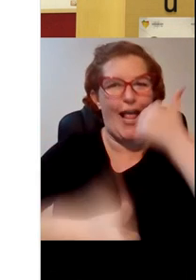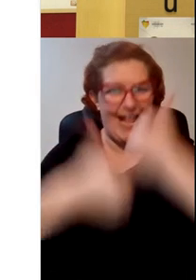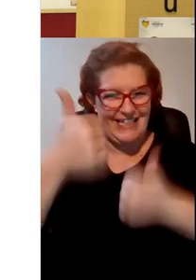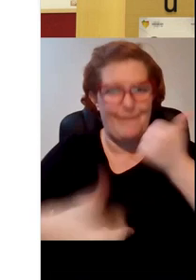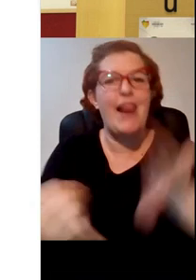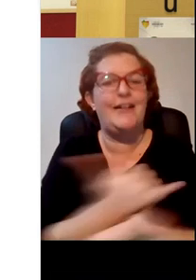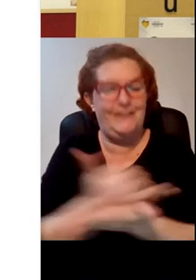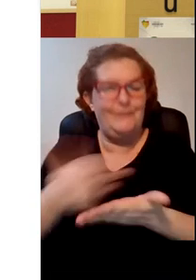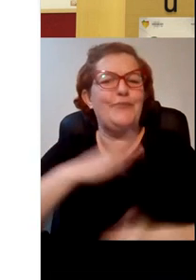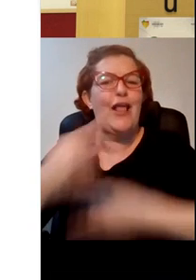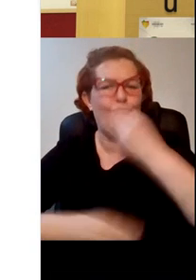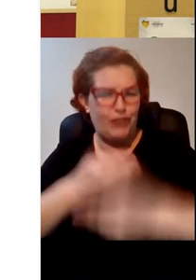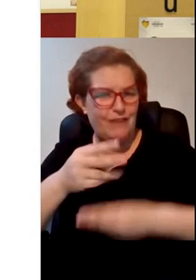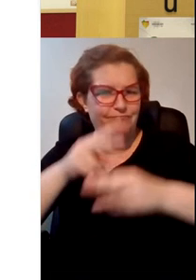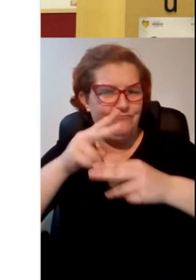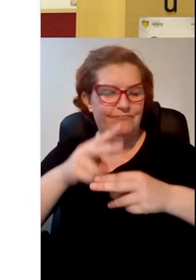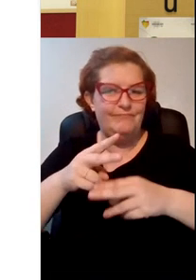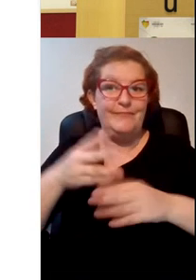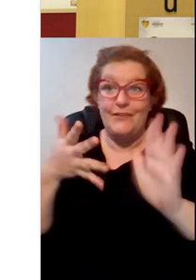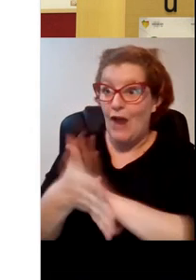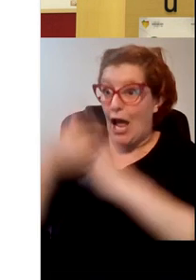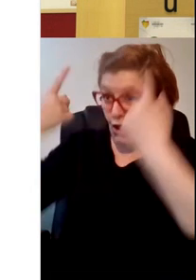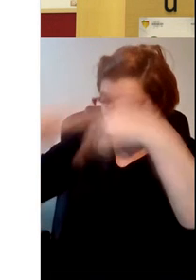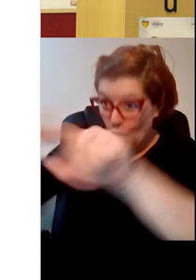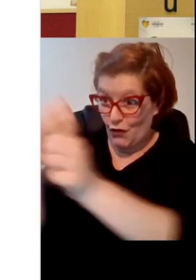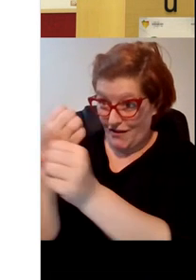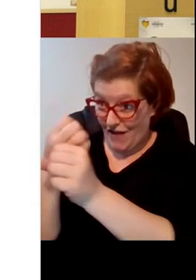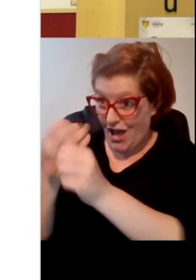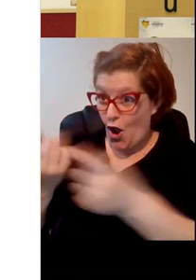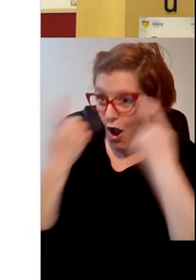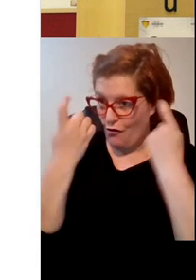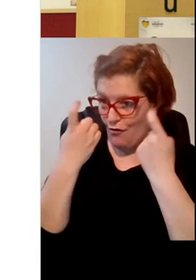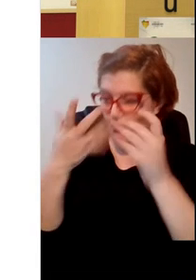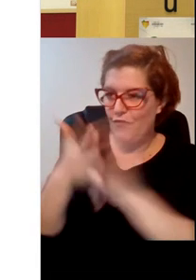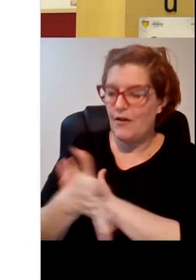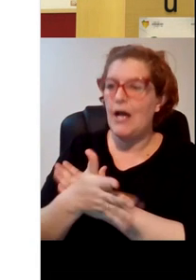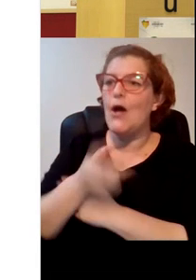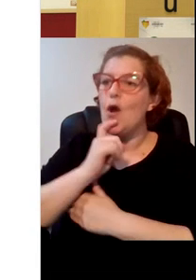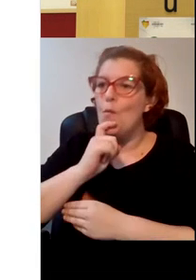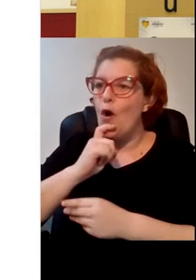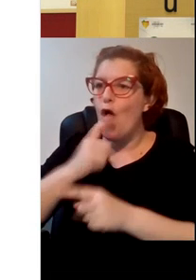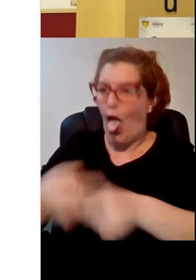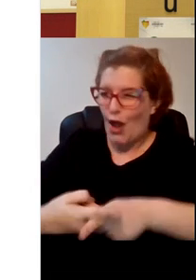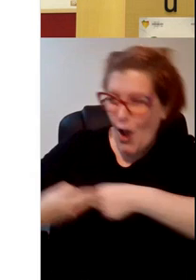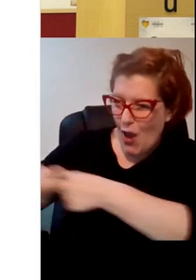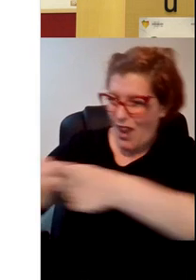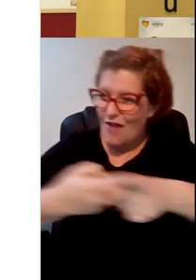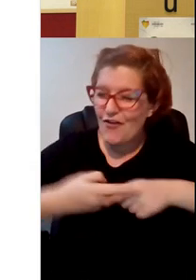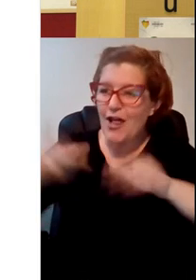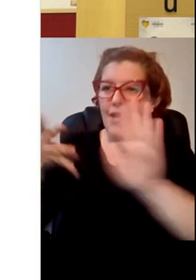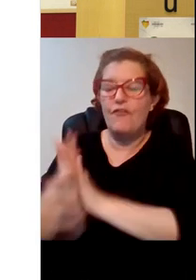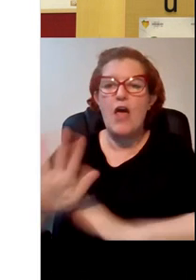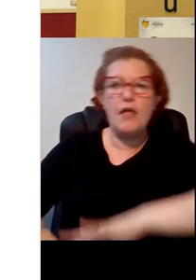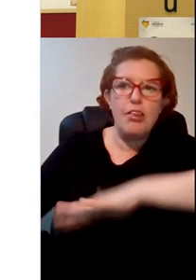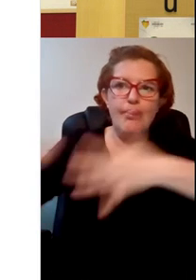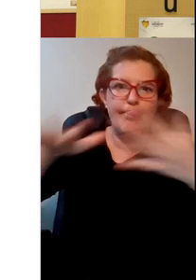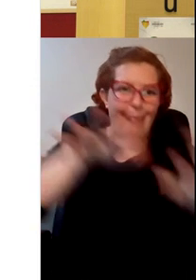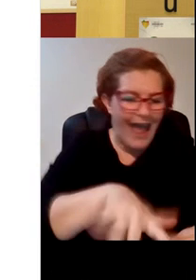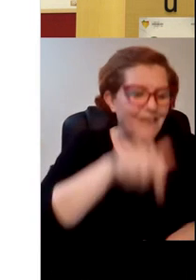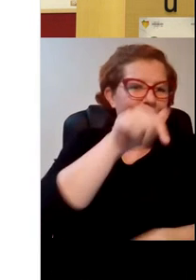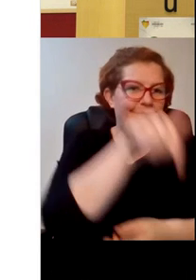el trabajo de los propios estudiantes a través de un proceso de inteligencia colectiva terminó siendo terminó derivando